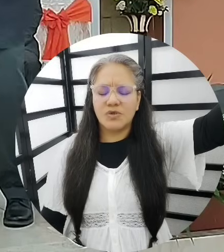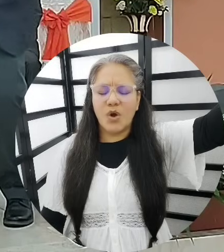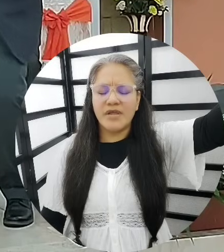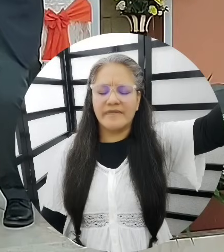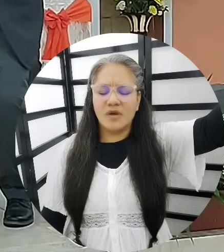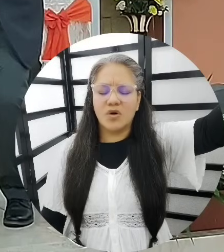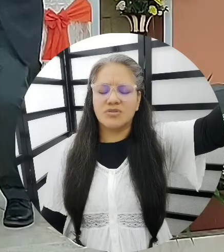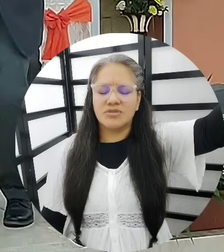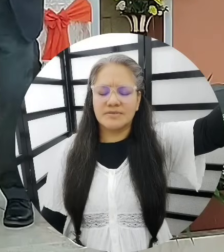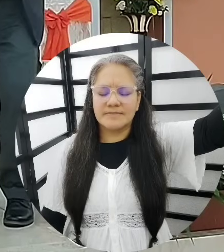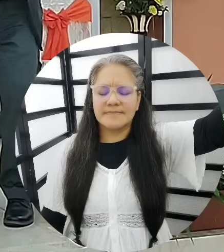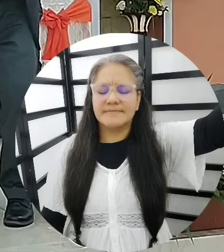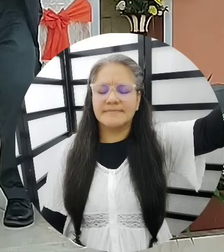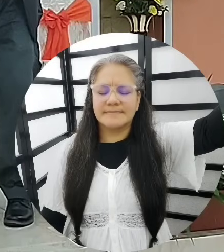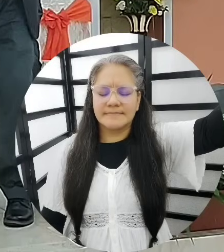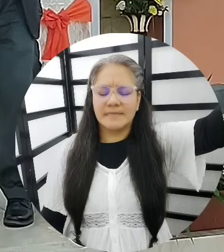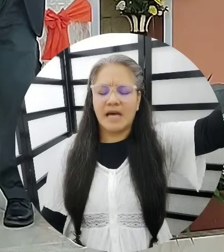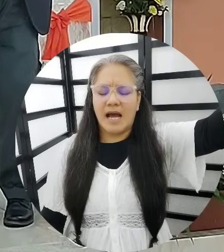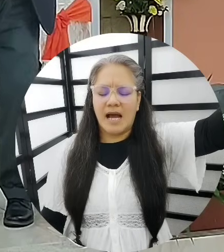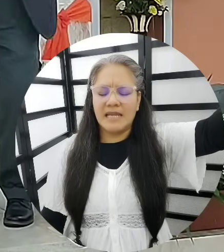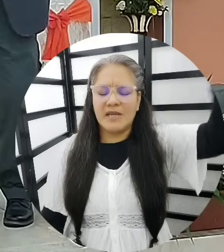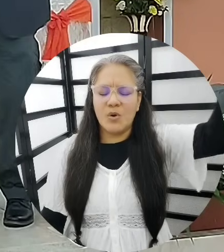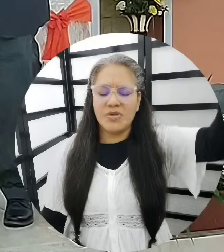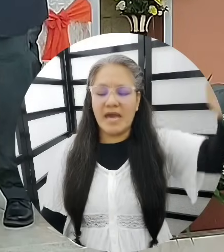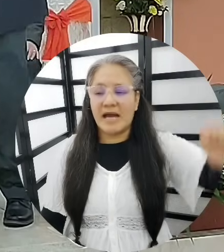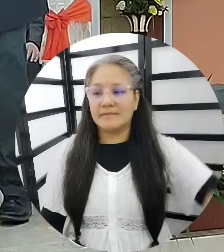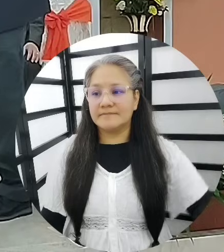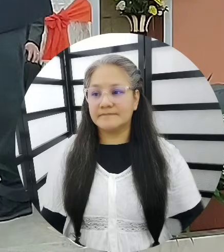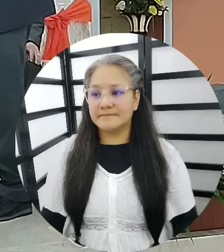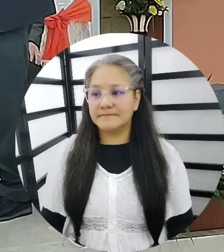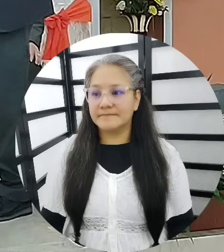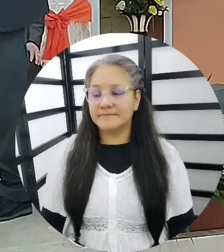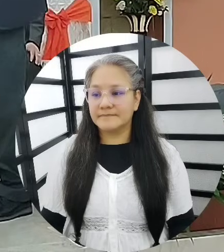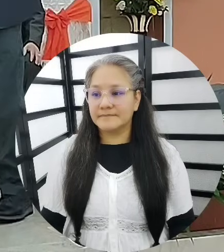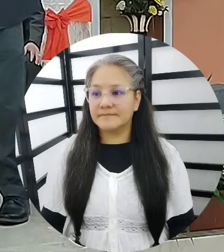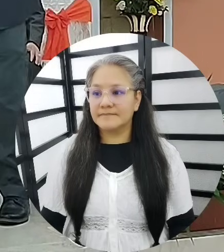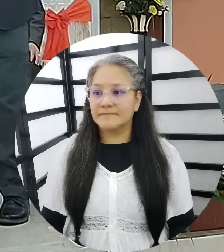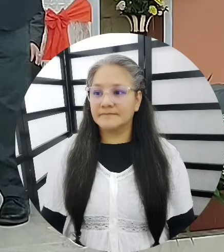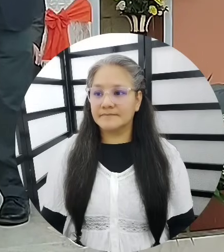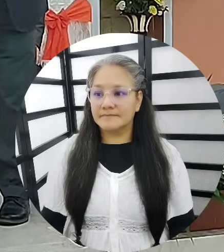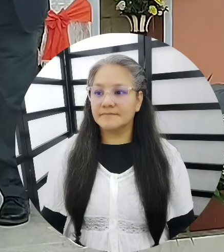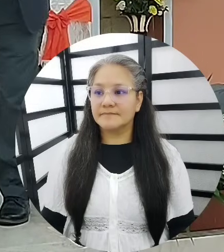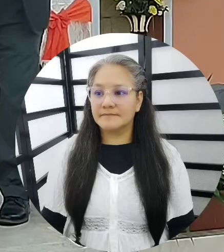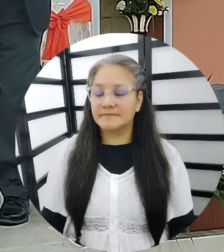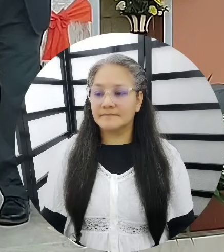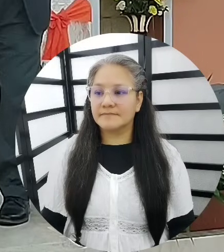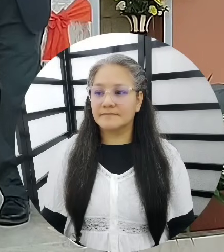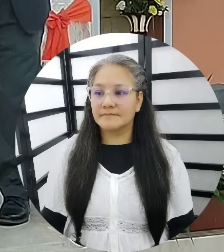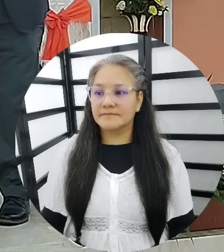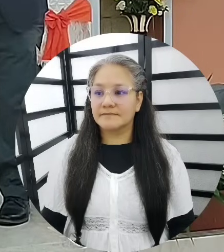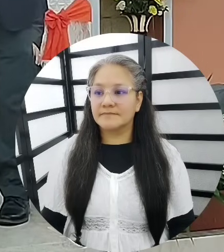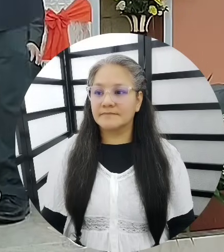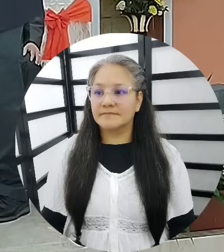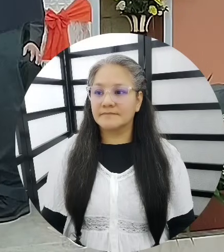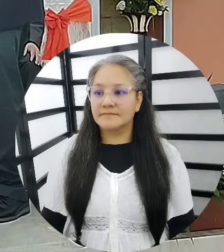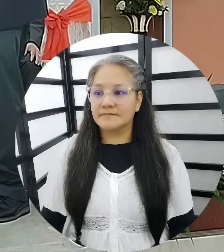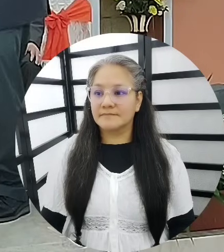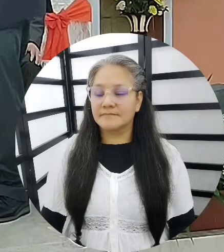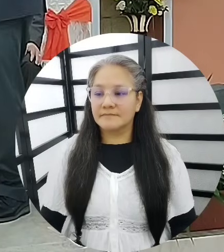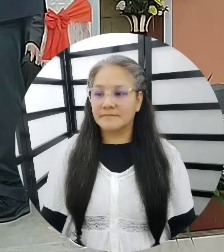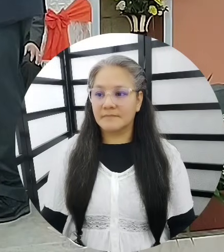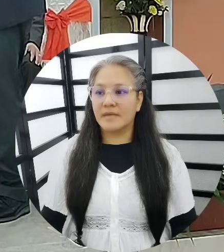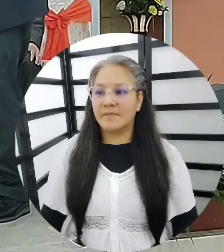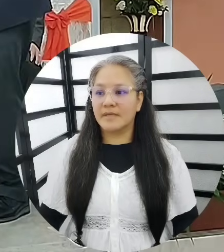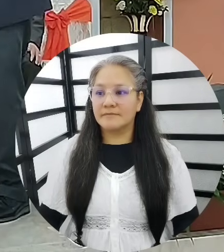y sus oídos atentos al clamor de ellos. Hermanos, yo les puedo contar testimonios de que